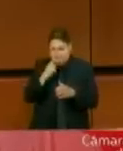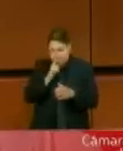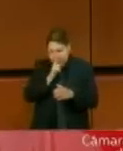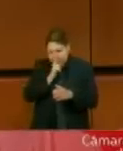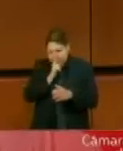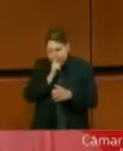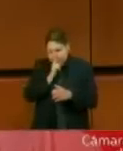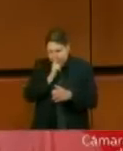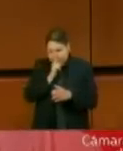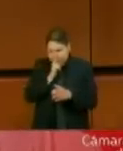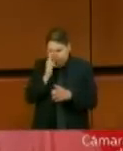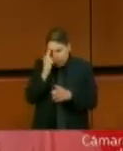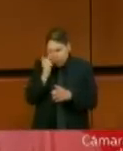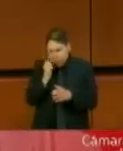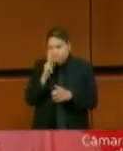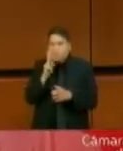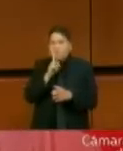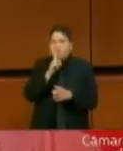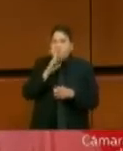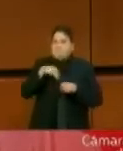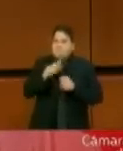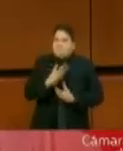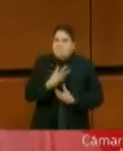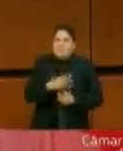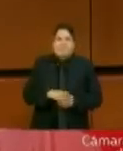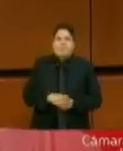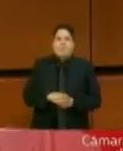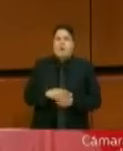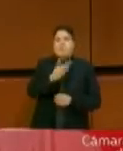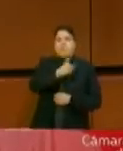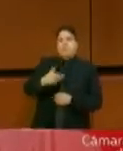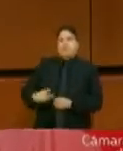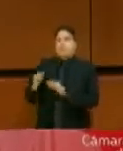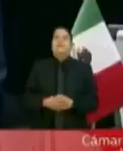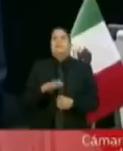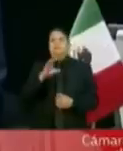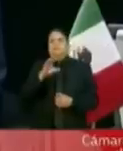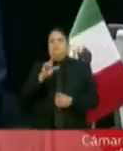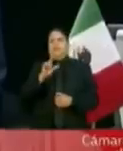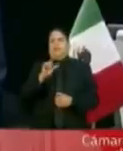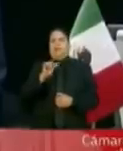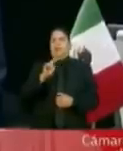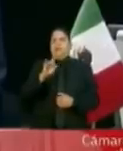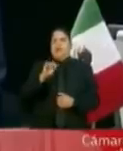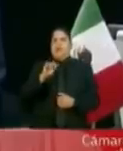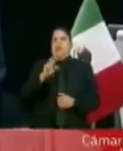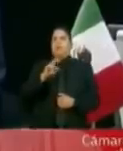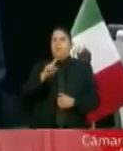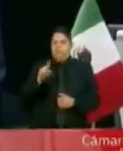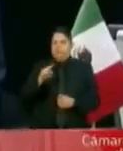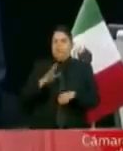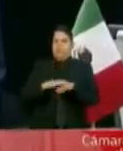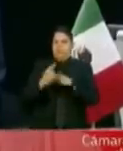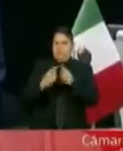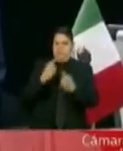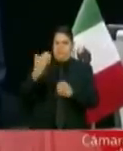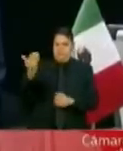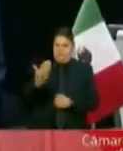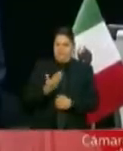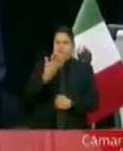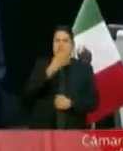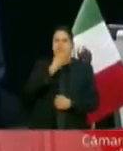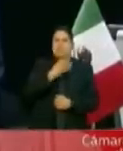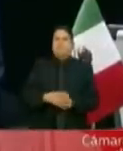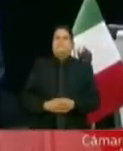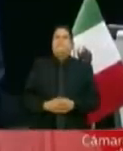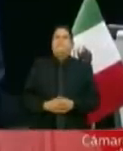dar recursos a los estados y a los municipios, fortalecer las policías municipales estatales, fortalecer a la Guardia Nacional, pero todos